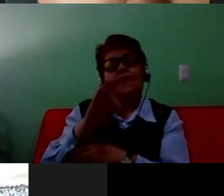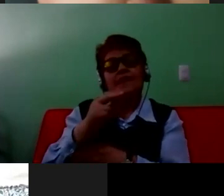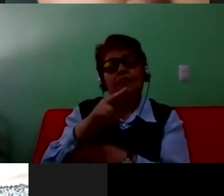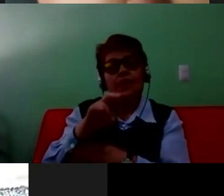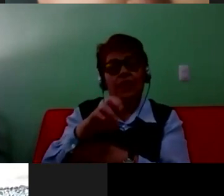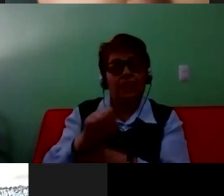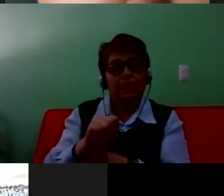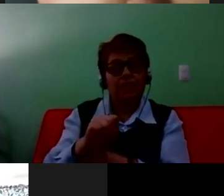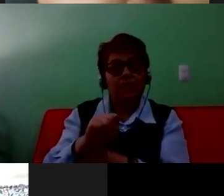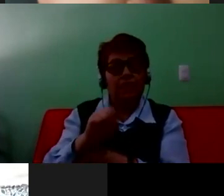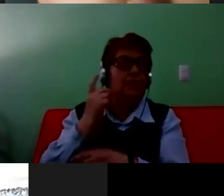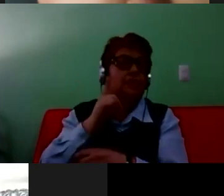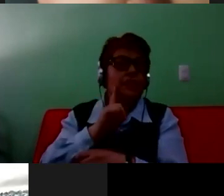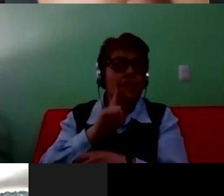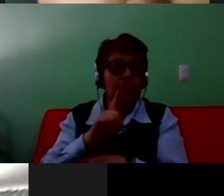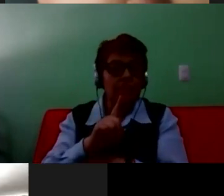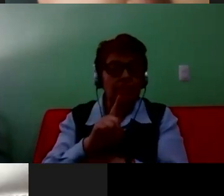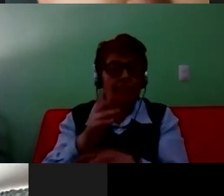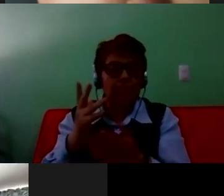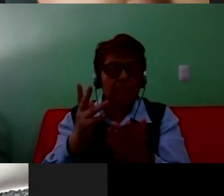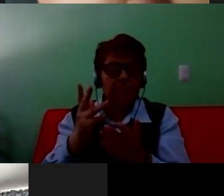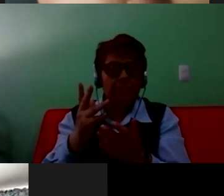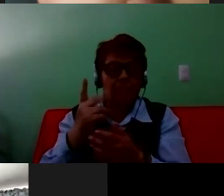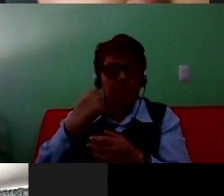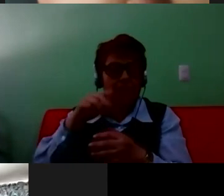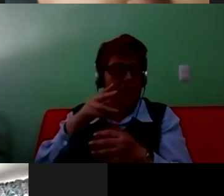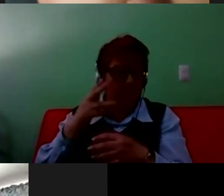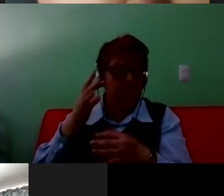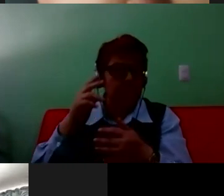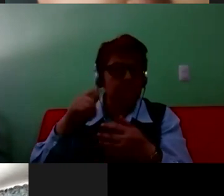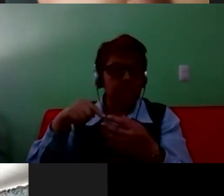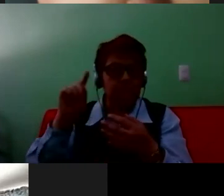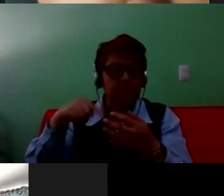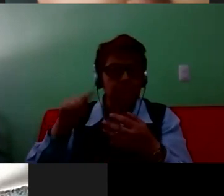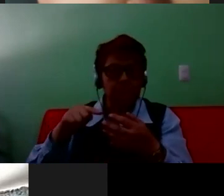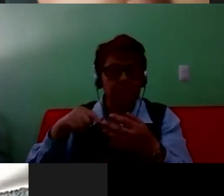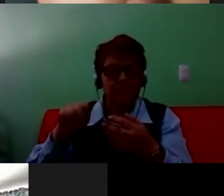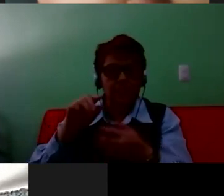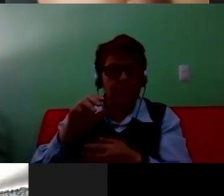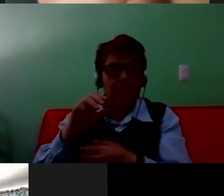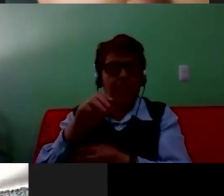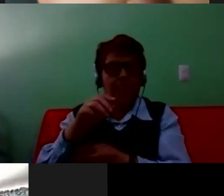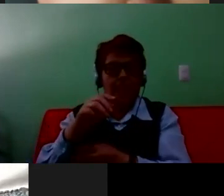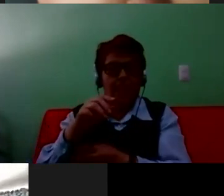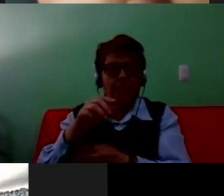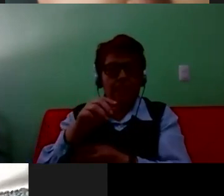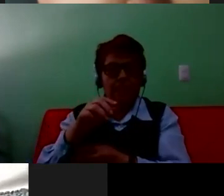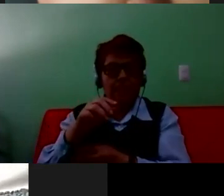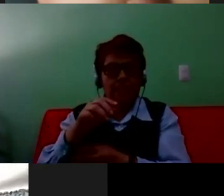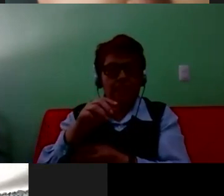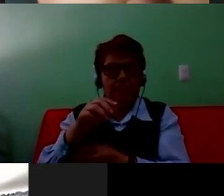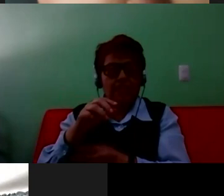Diputada, sí, Para mi asistencia, por favor, presente Ana yo. Hernández presente. Diputada Gabriela.